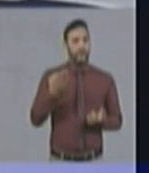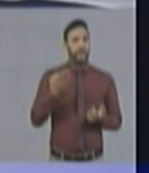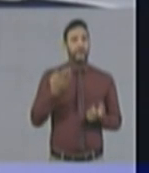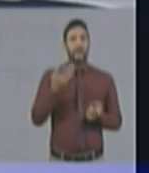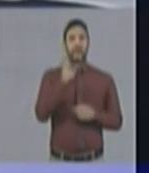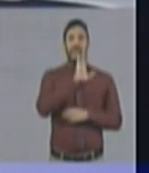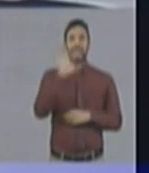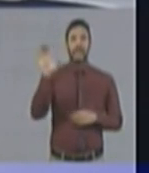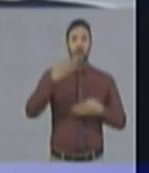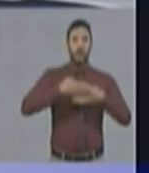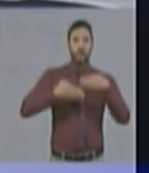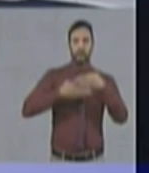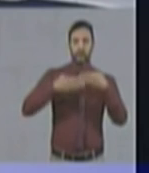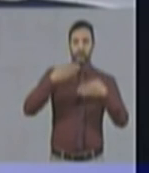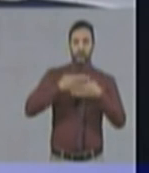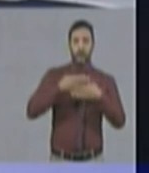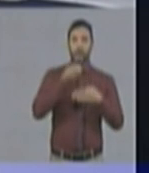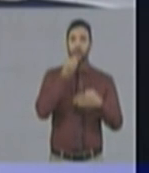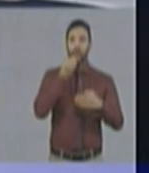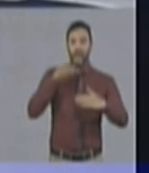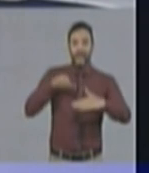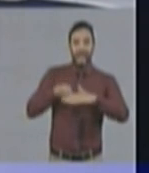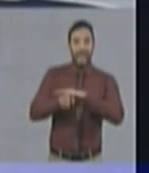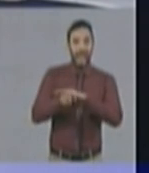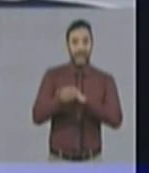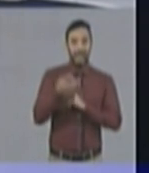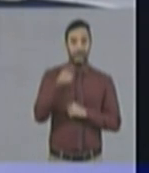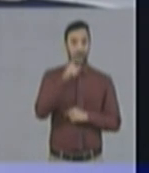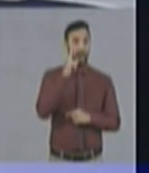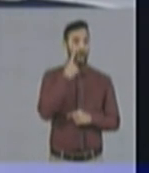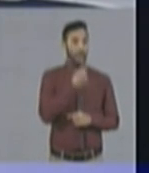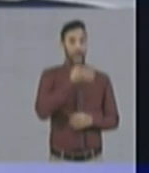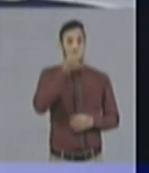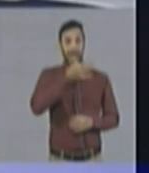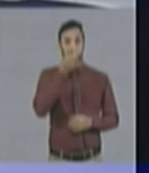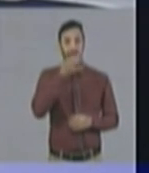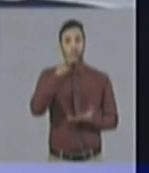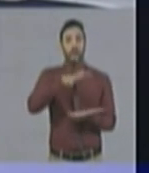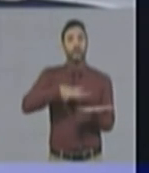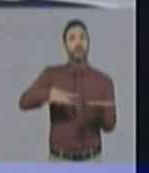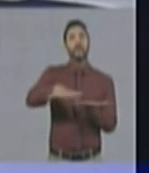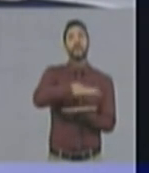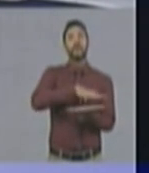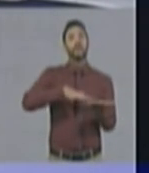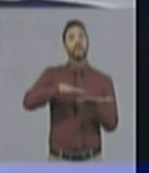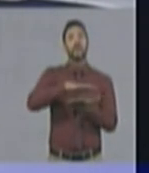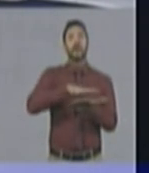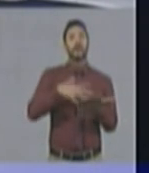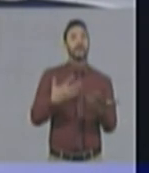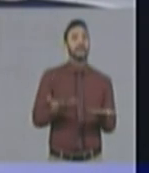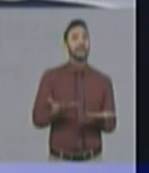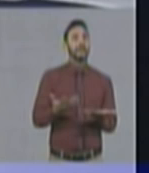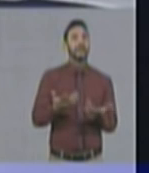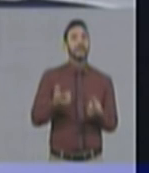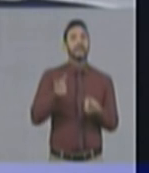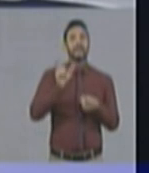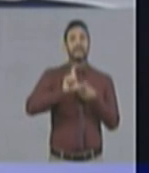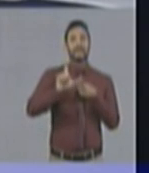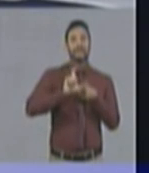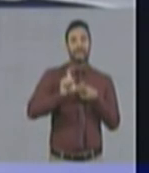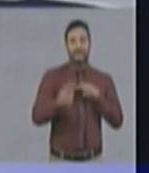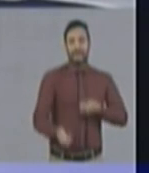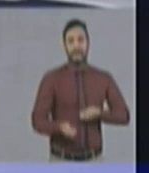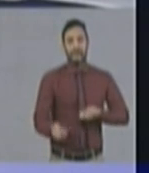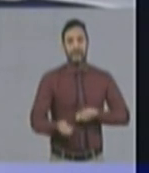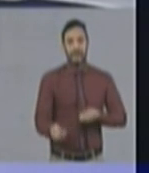Ministerio de la Construcción, para poder entrar a ese lugar que, como tú seguramente habrás explicado, se trata de un lugar de cultivo agrícola.